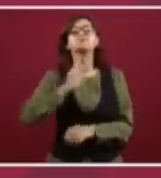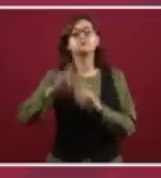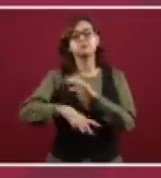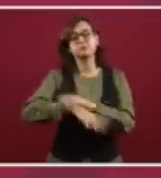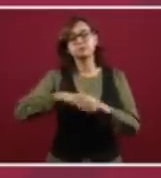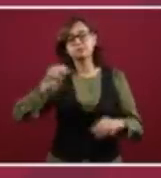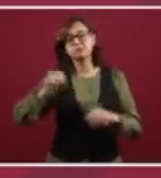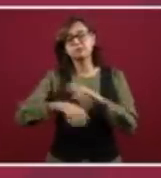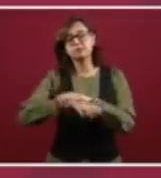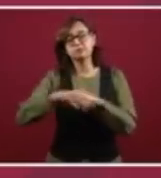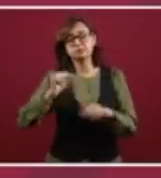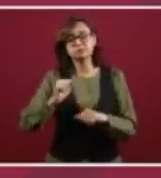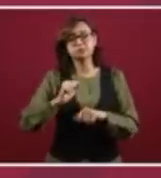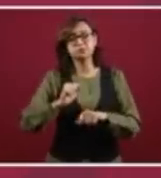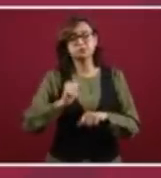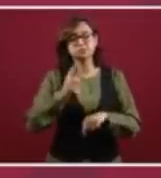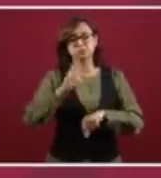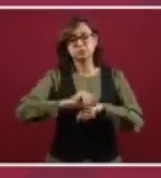que